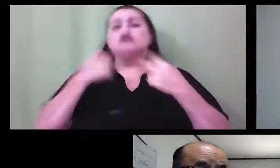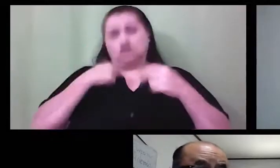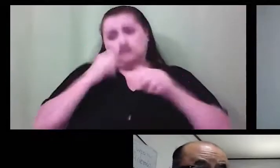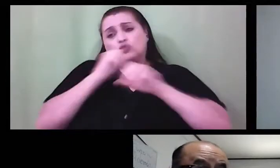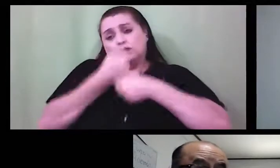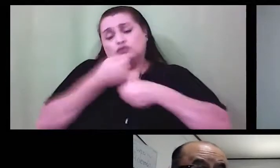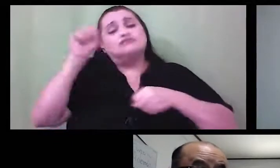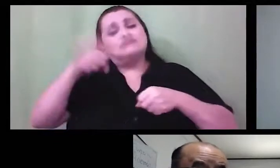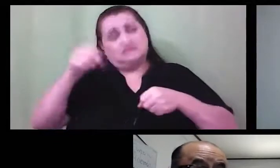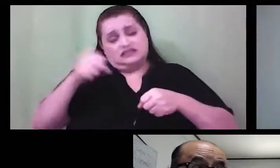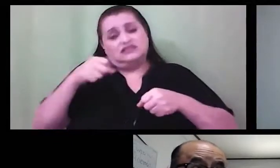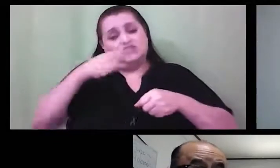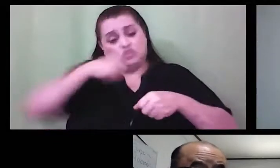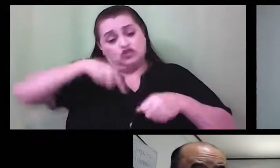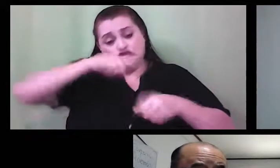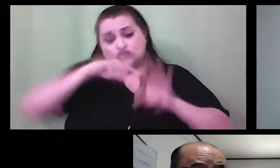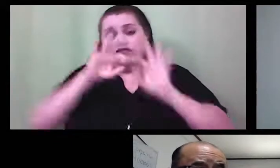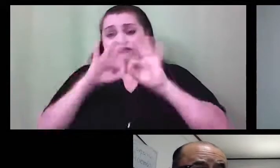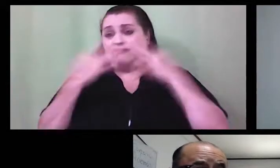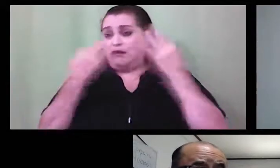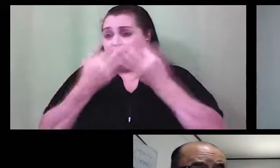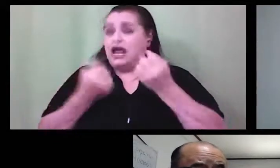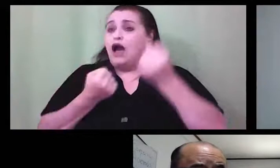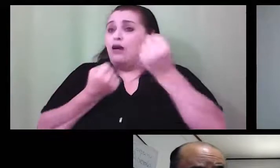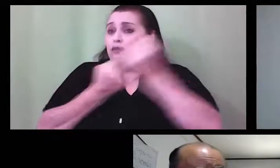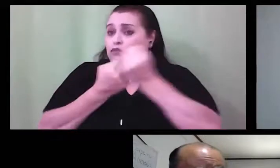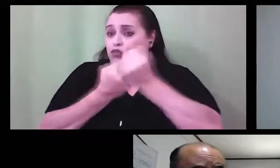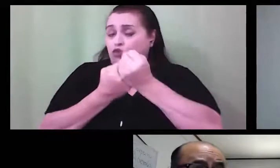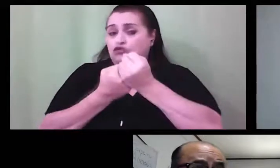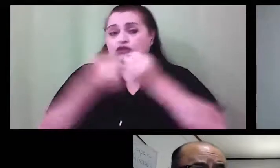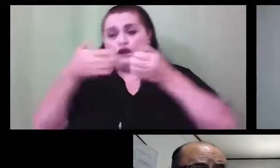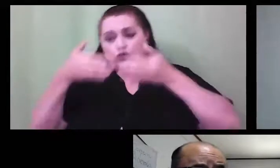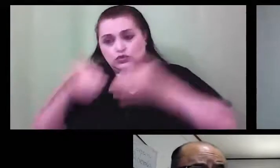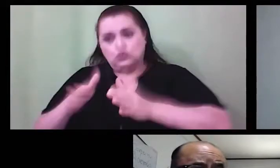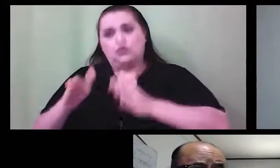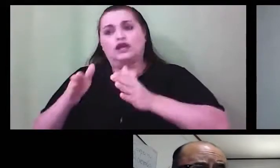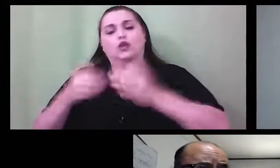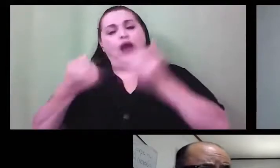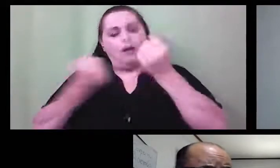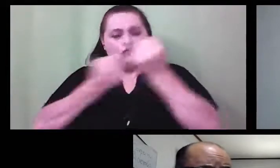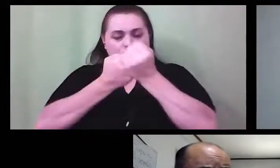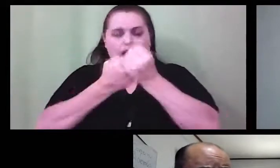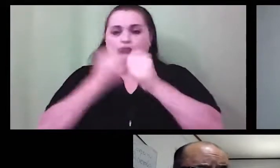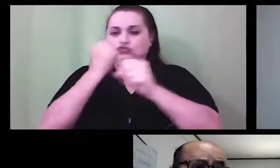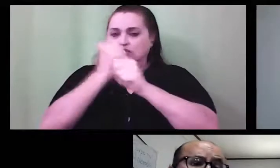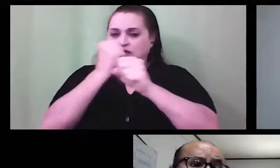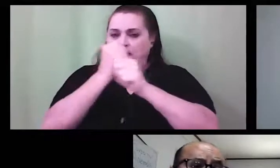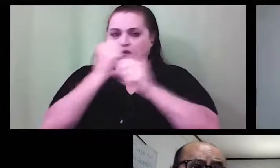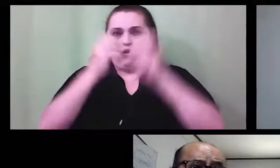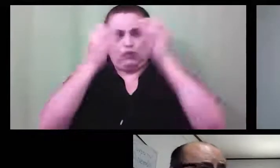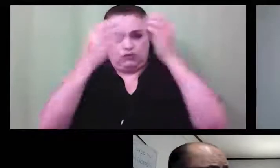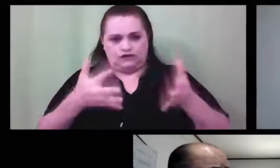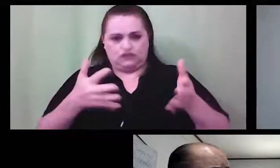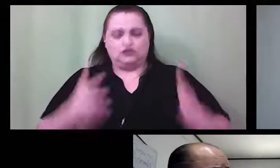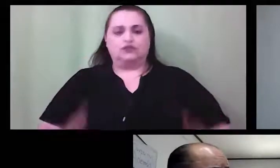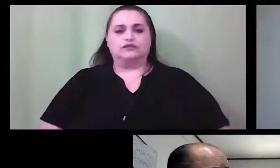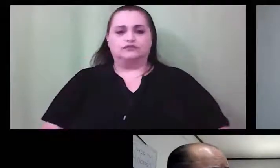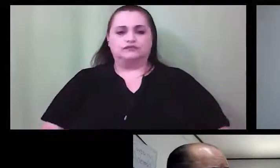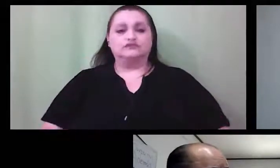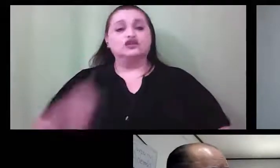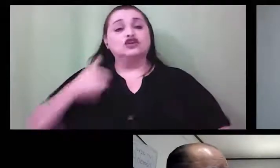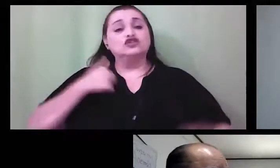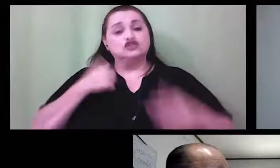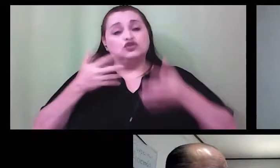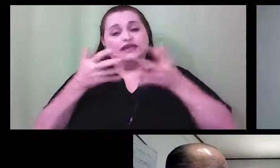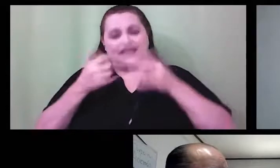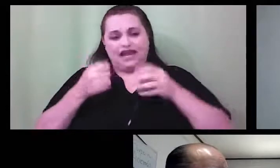pero también somos la familia que apoyamos a nuestro hijo y que apoyamos la labor de los profesores. Yo quiero robarle